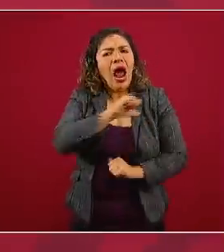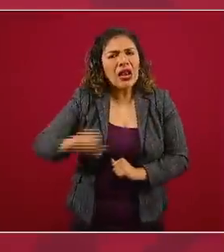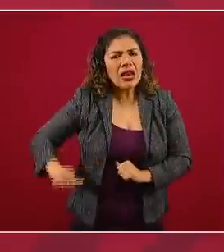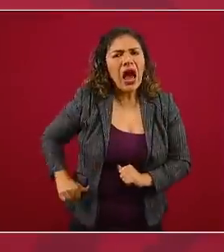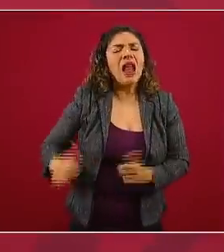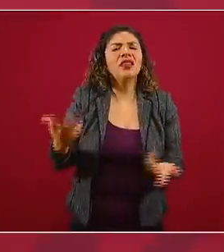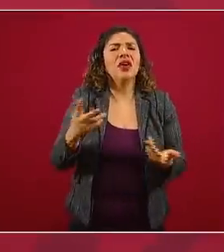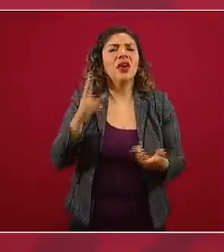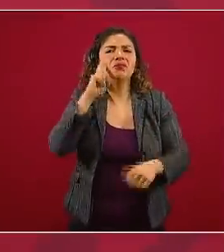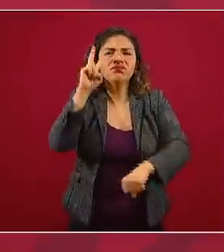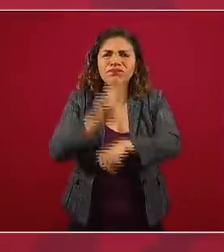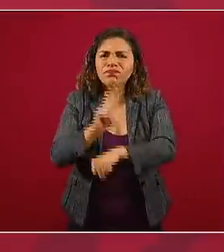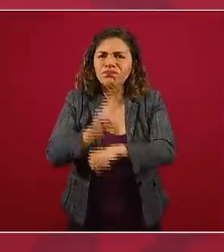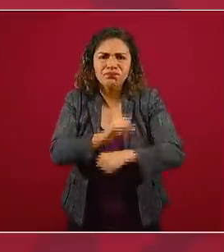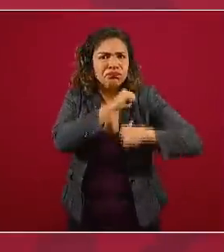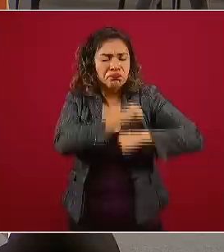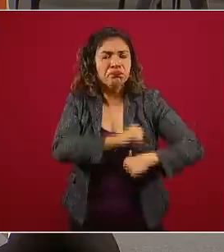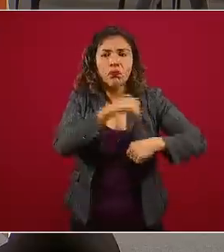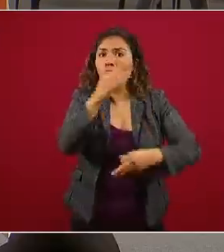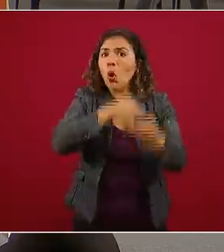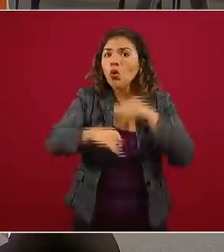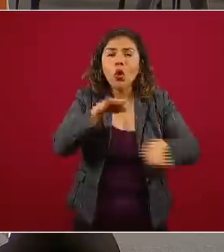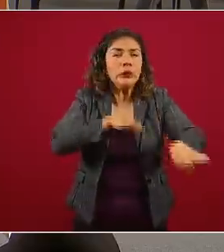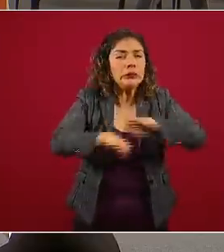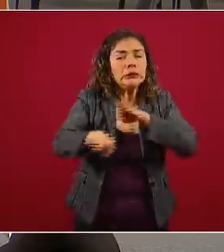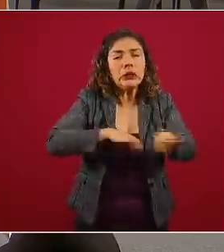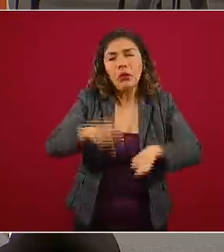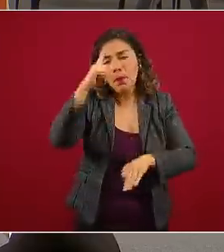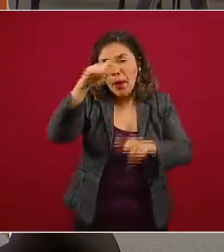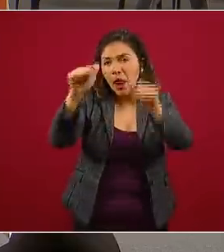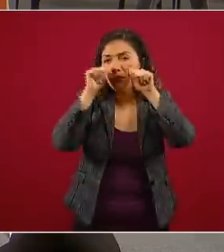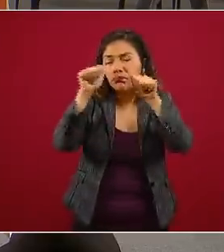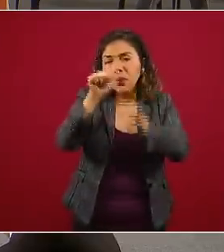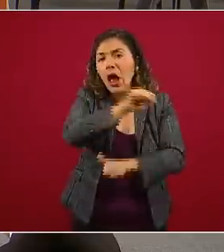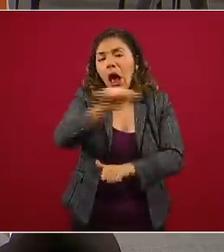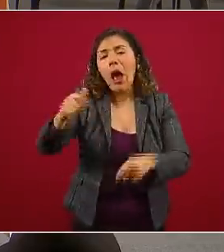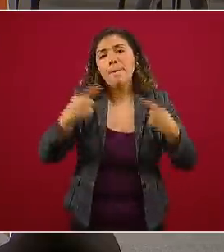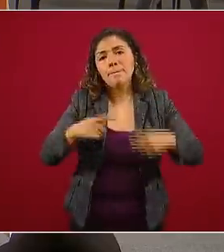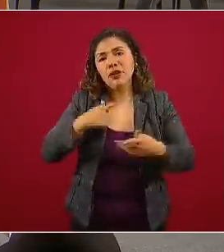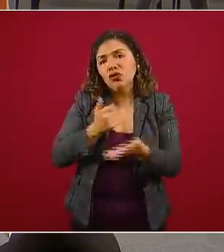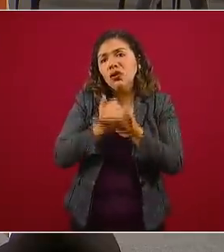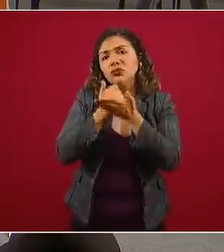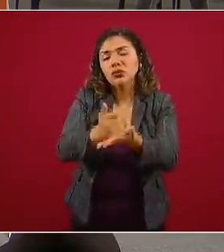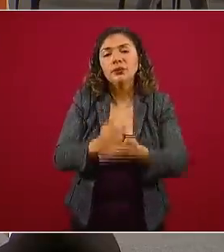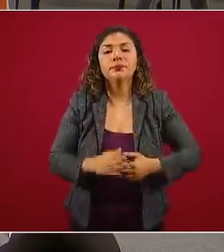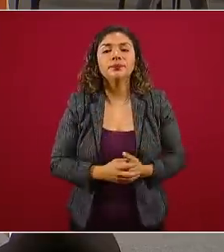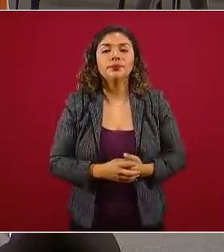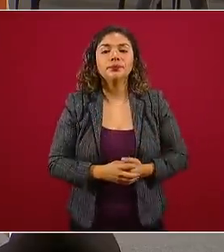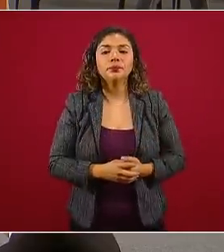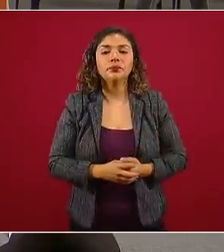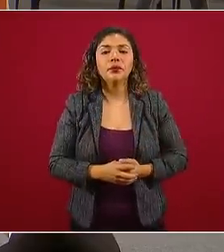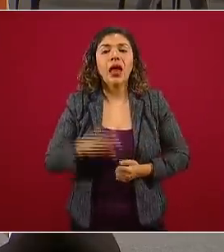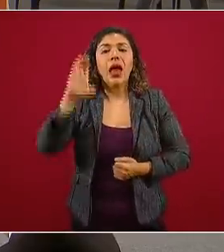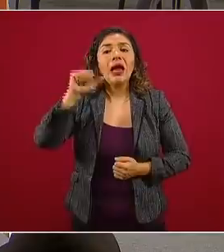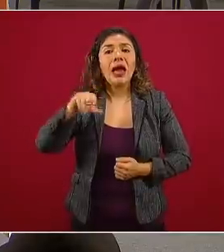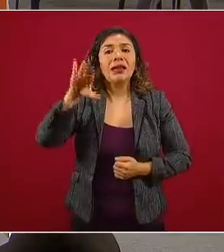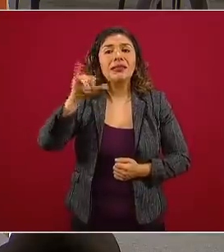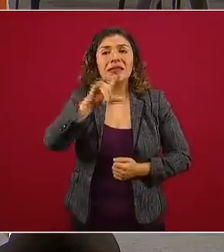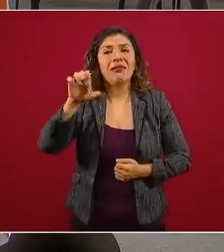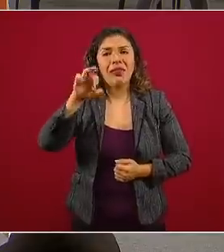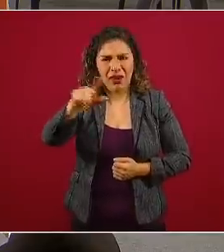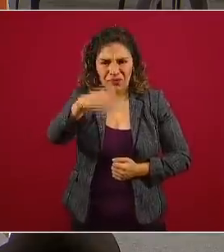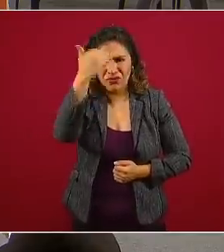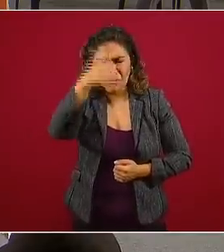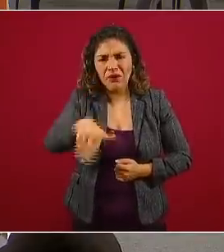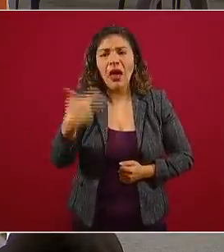titulares de protección civil estamos trabajando para atender a la población la siguiente por favor la cancillería ustedes saben